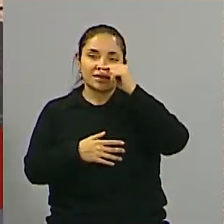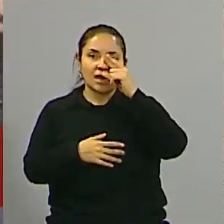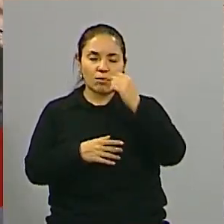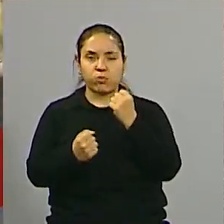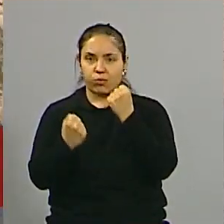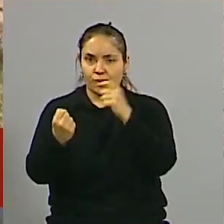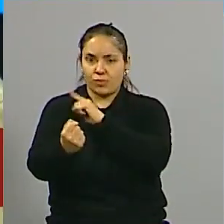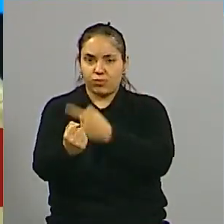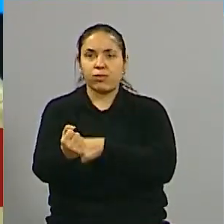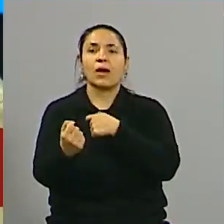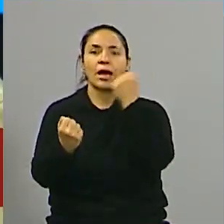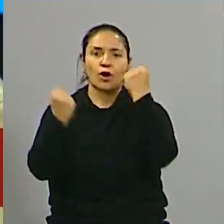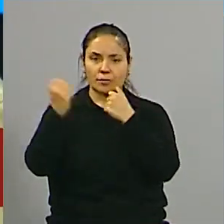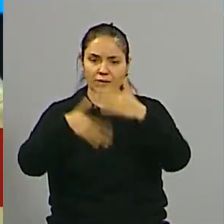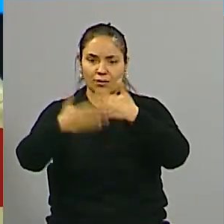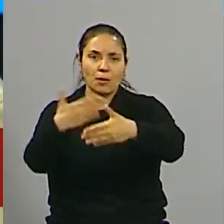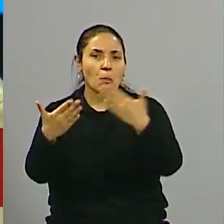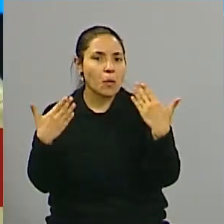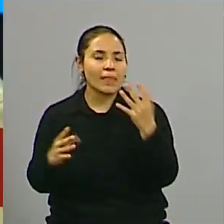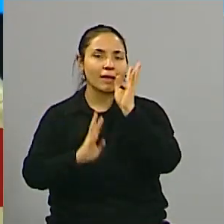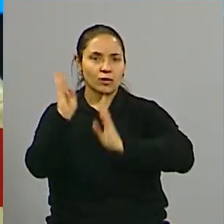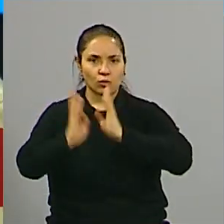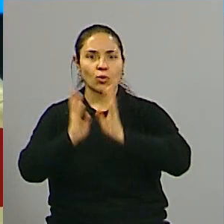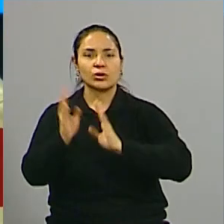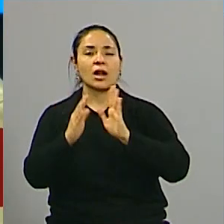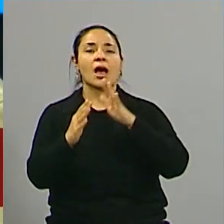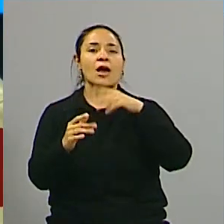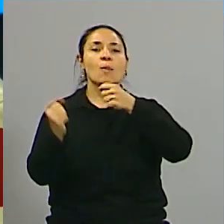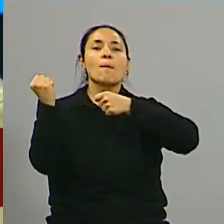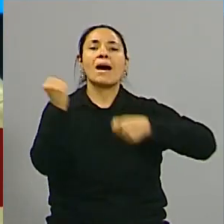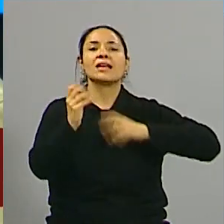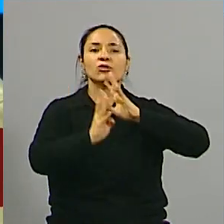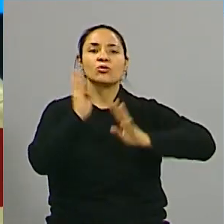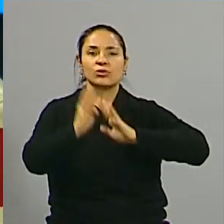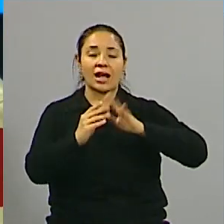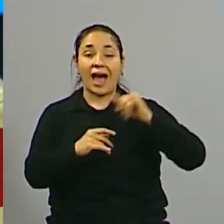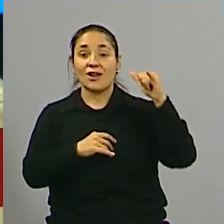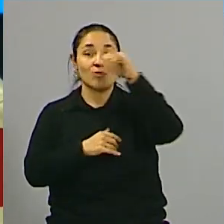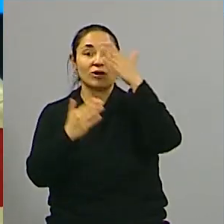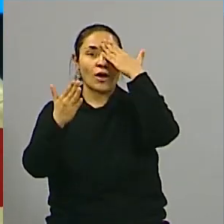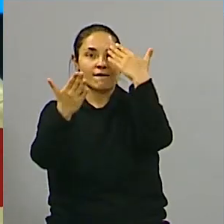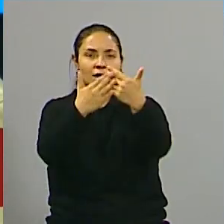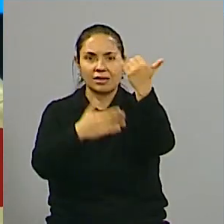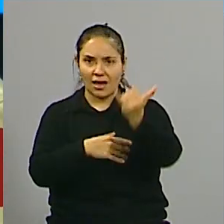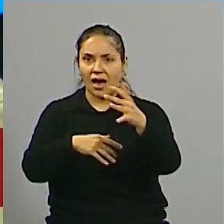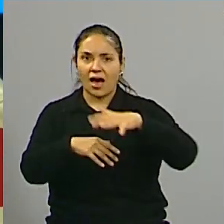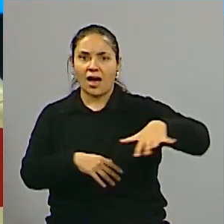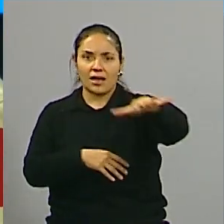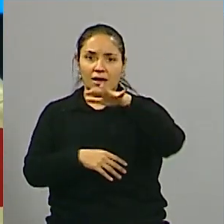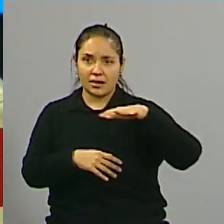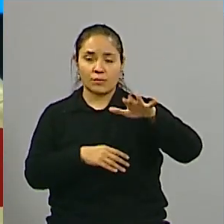potencialidad de crecimiento económico por el lado industrial. Tenemos un parque industrial frente al aeropuerto sobre la Ruta 40. Sí. Difícilmente alguien que quiera